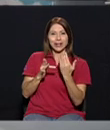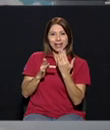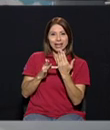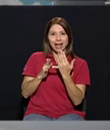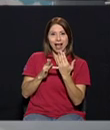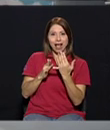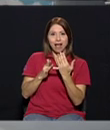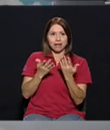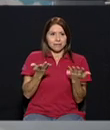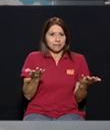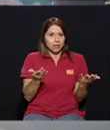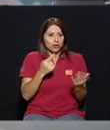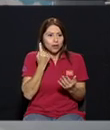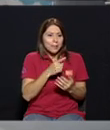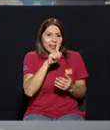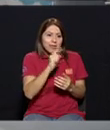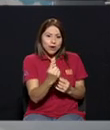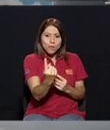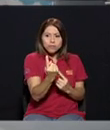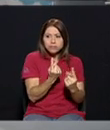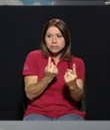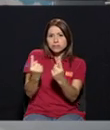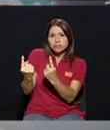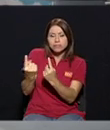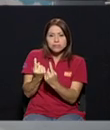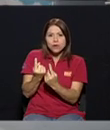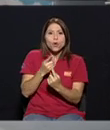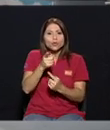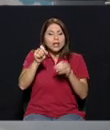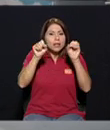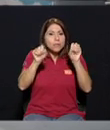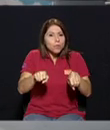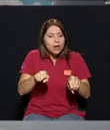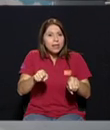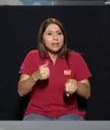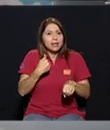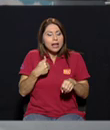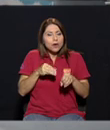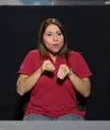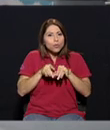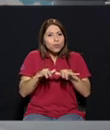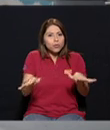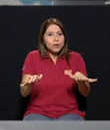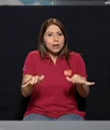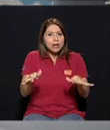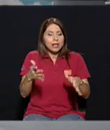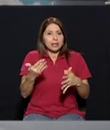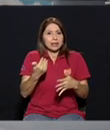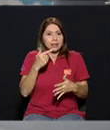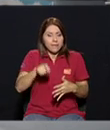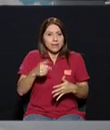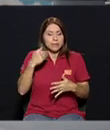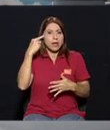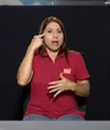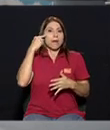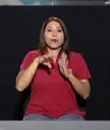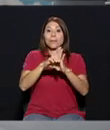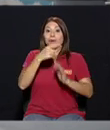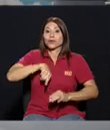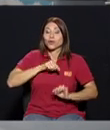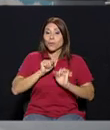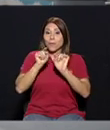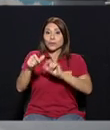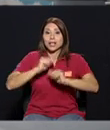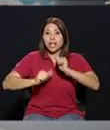universitaria, usted puede decidir que la música es importante. Todos nos solazamos cuando vamos al Teatro Nacional o cuando vamos al Melico o cuando vamos